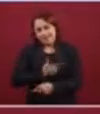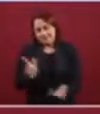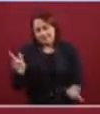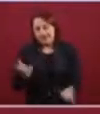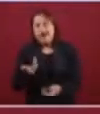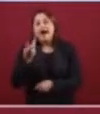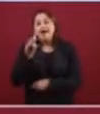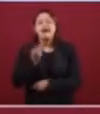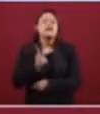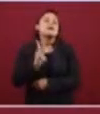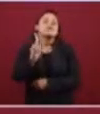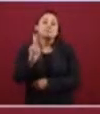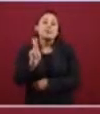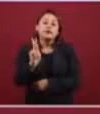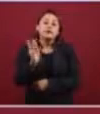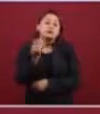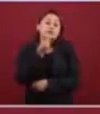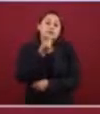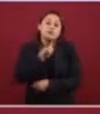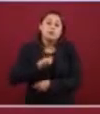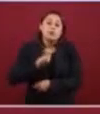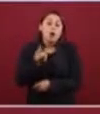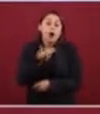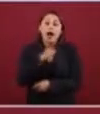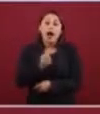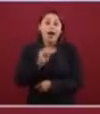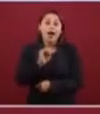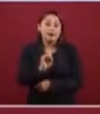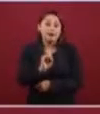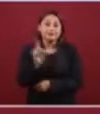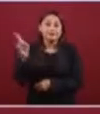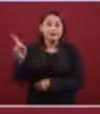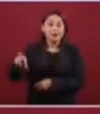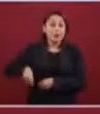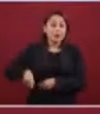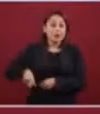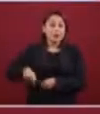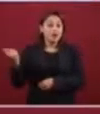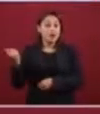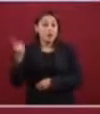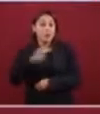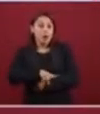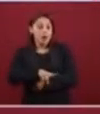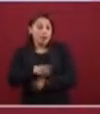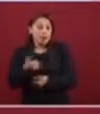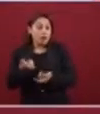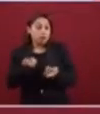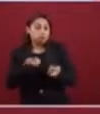esta austeridad que está exigiendo el gobierno y que es realmente necesaria, ¿no?